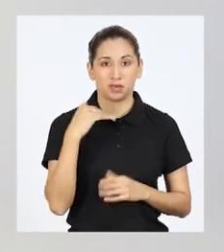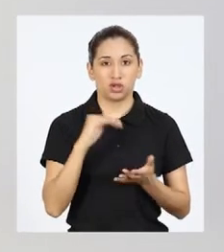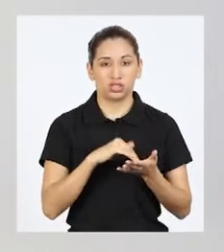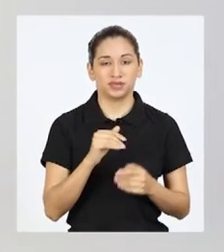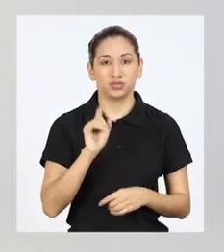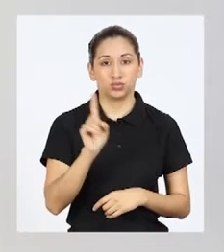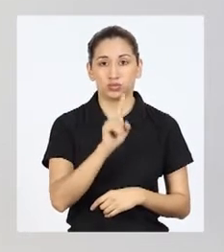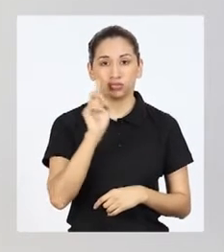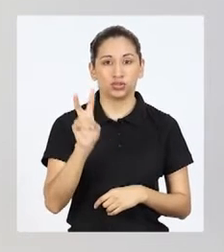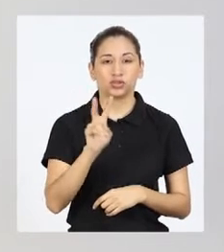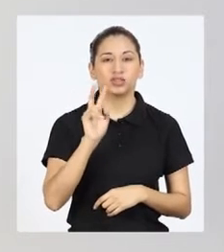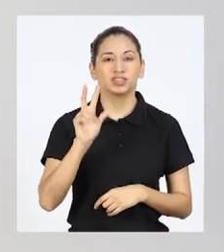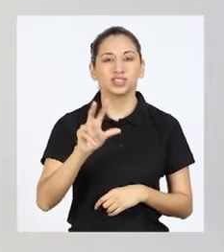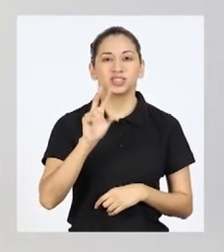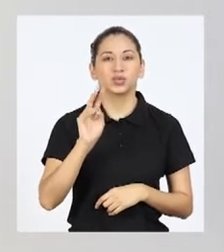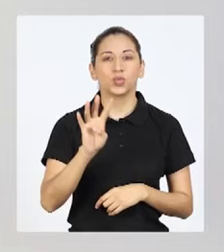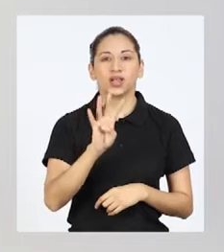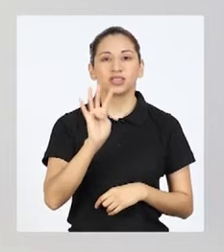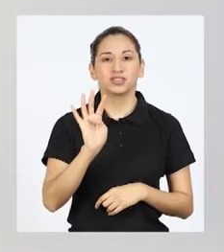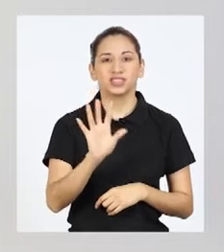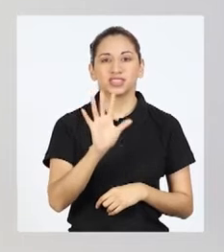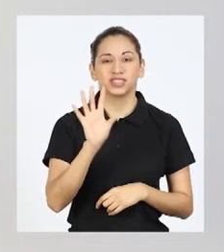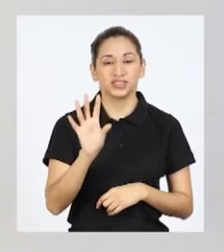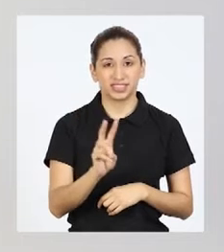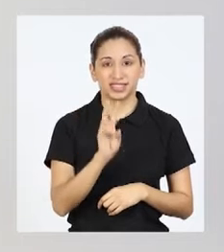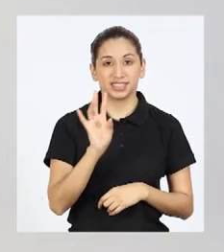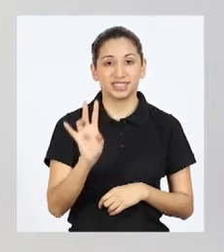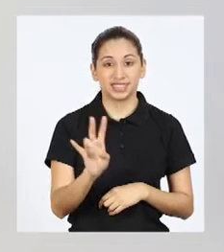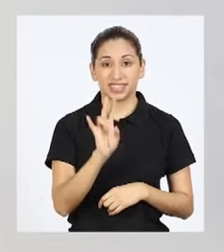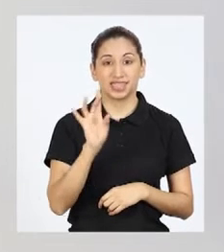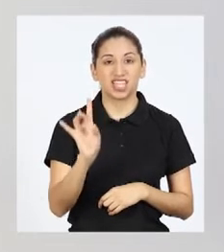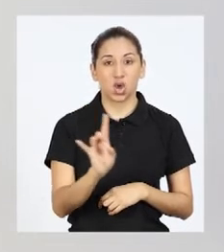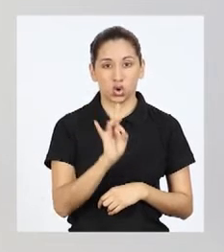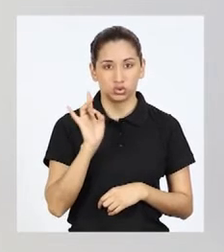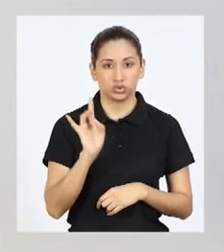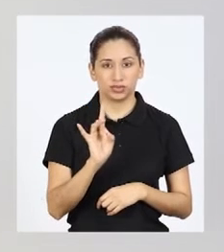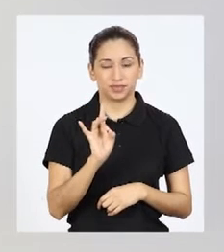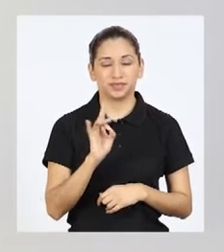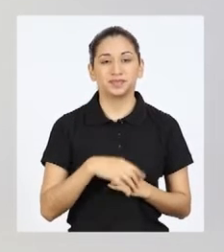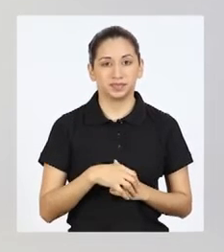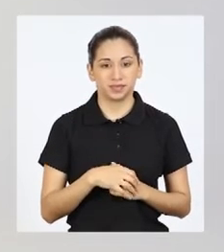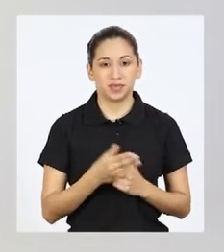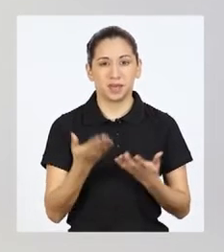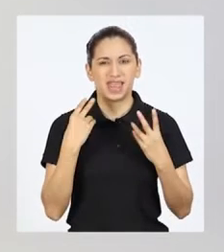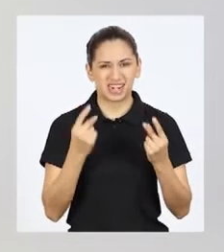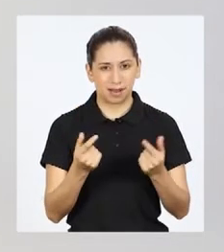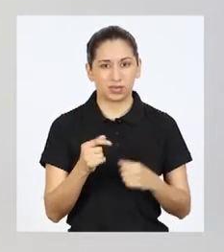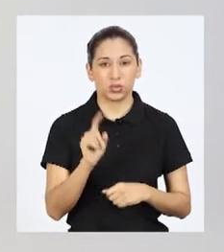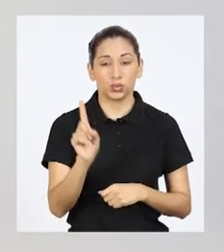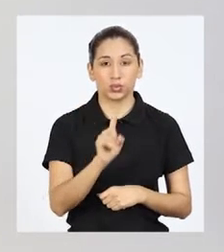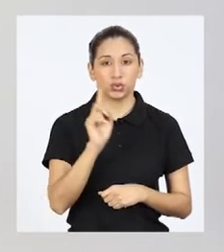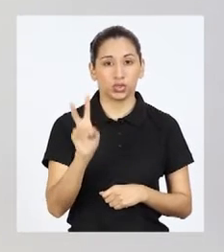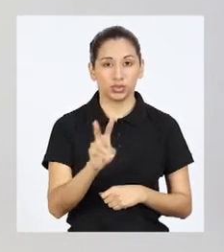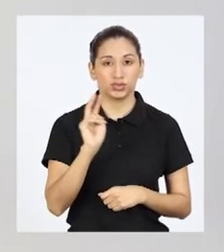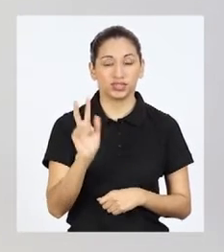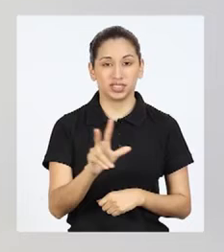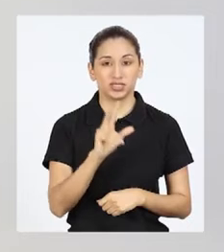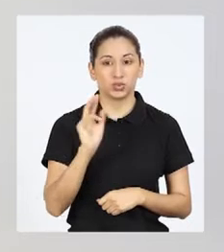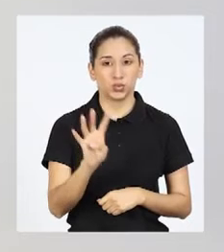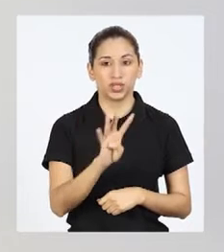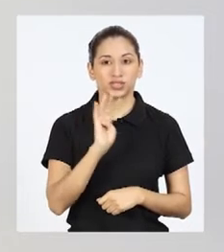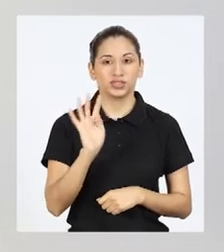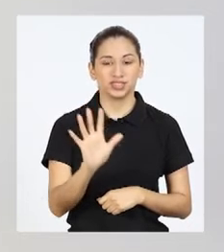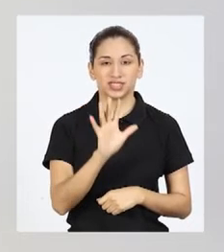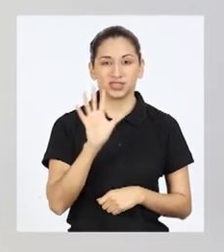conmigo. 1, 2, 3, 4, 5, 6, 7, 8. Un poco más rápido. 1, 2,